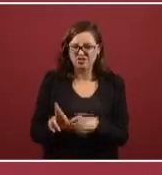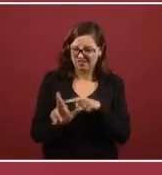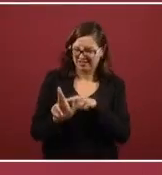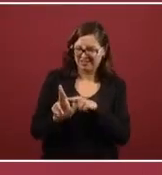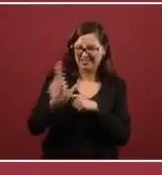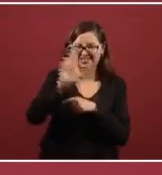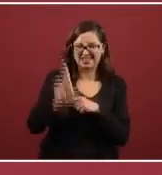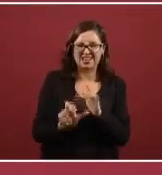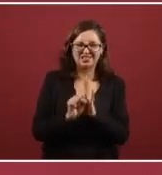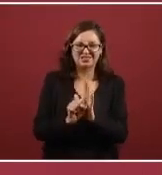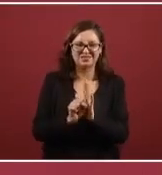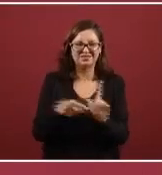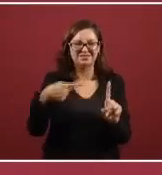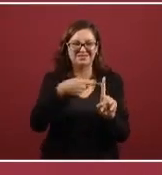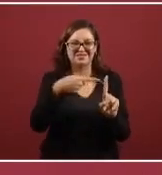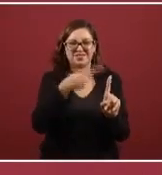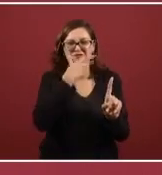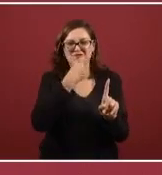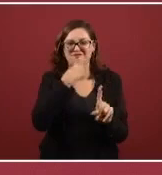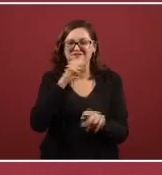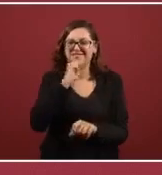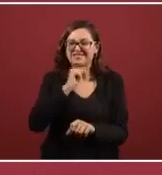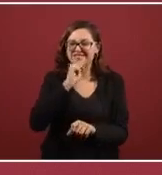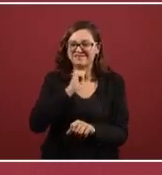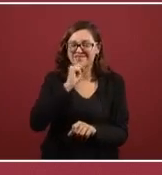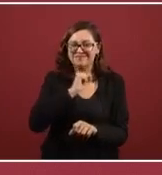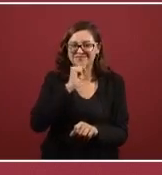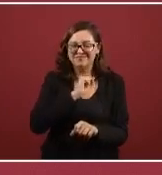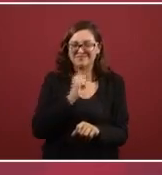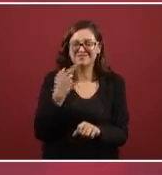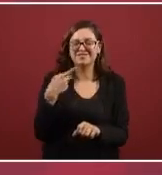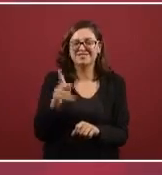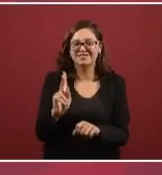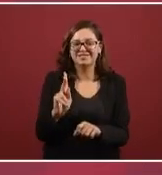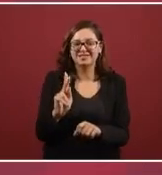Y era Manuel González. Pero